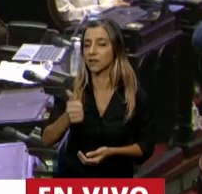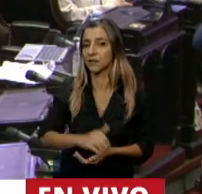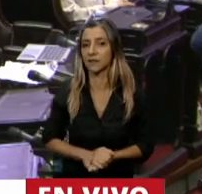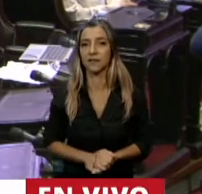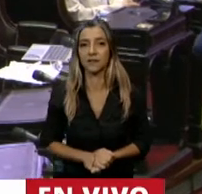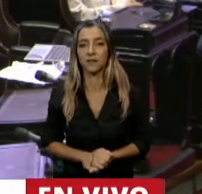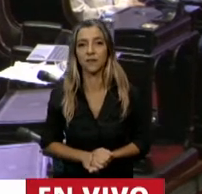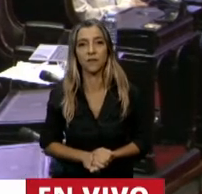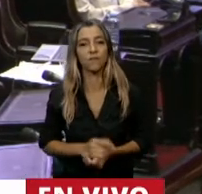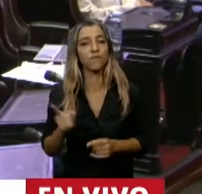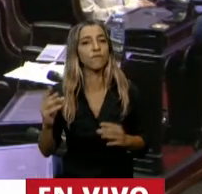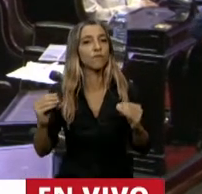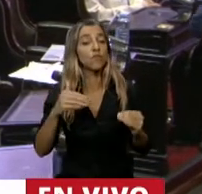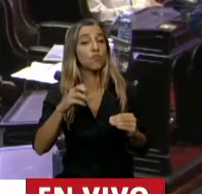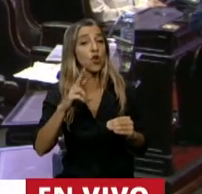Ahora Morales.